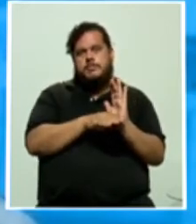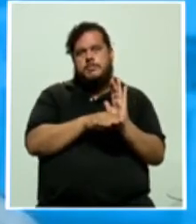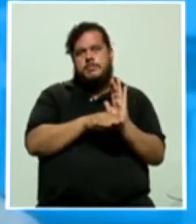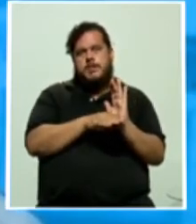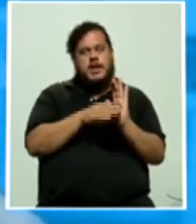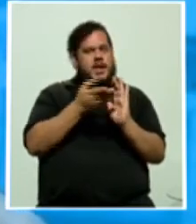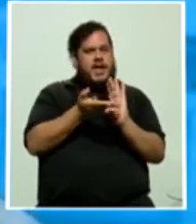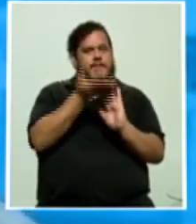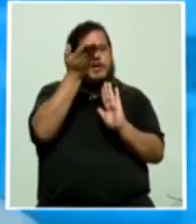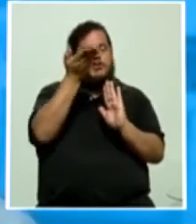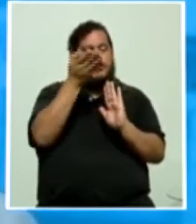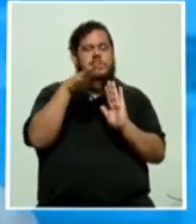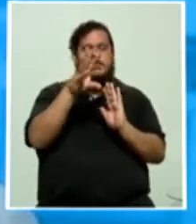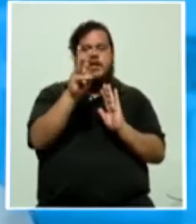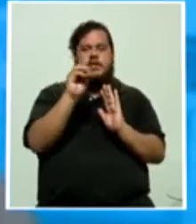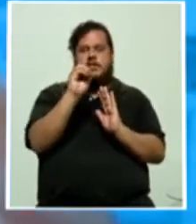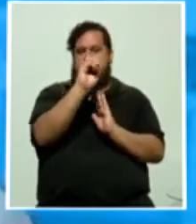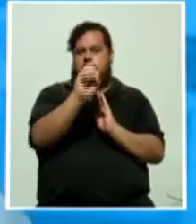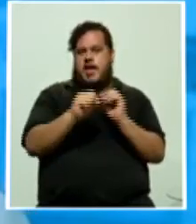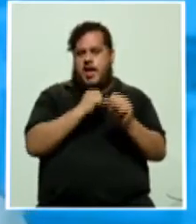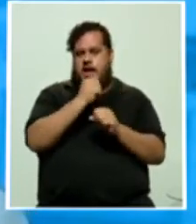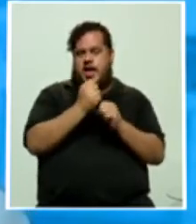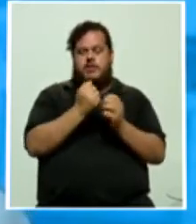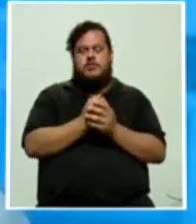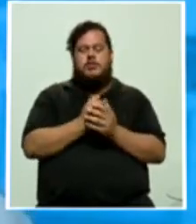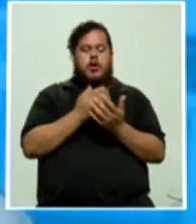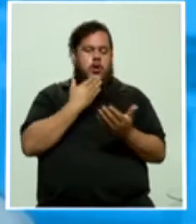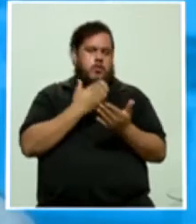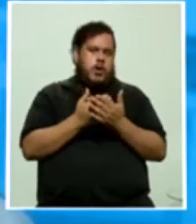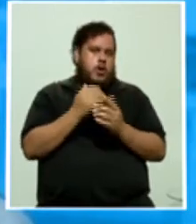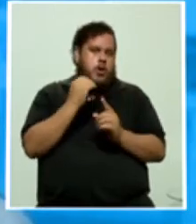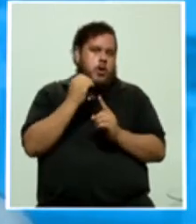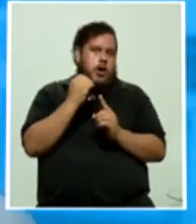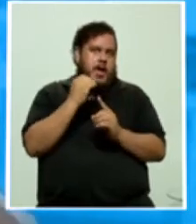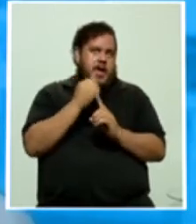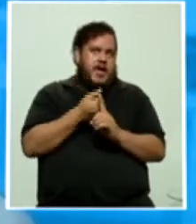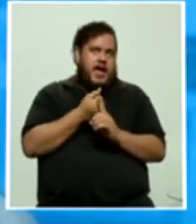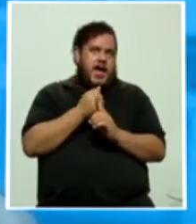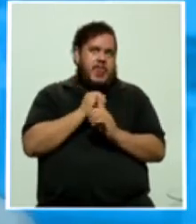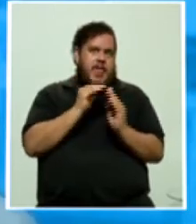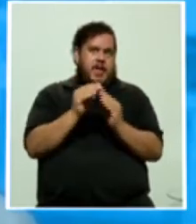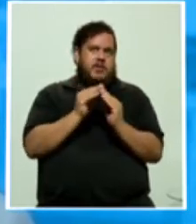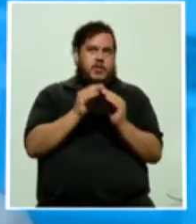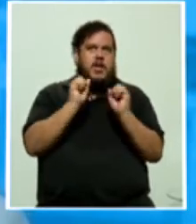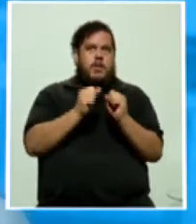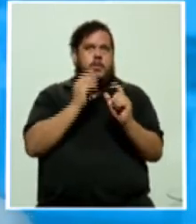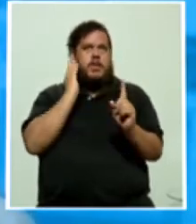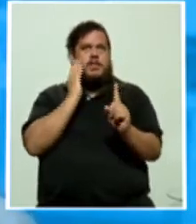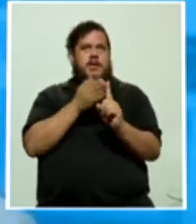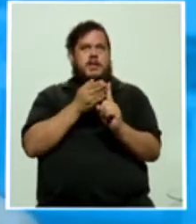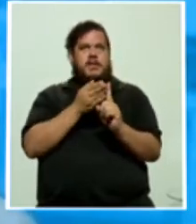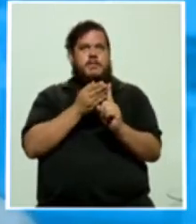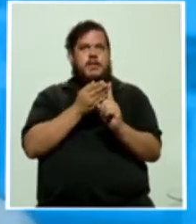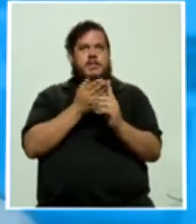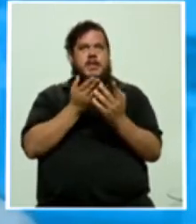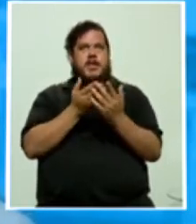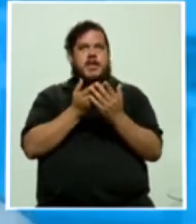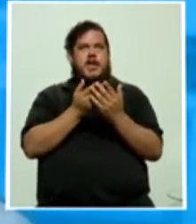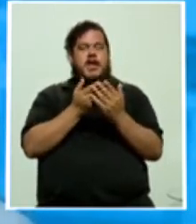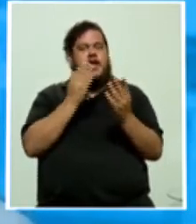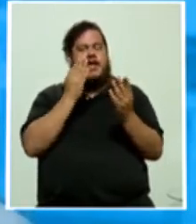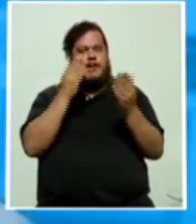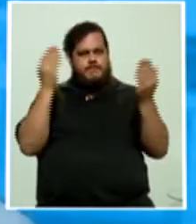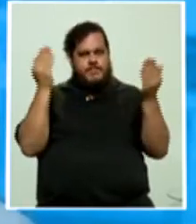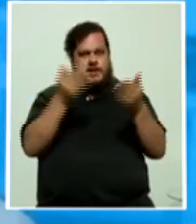mayor, digamos, de 60 años, bueno, cada seguro en cada ciudad puede directamente dirigirse a la